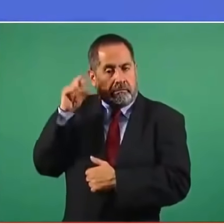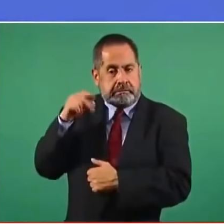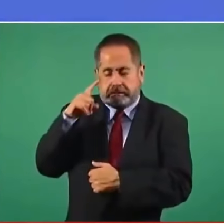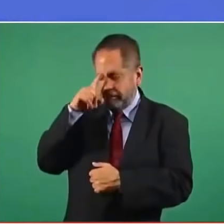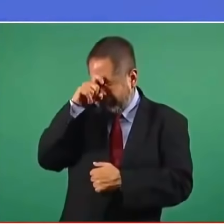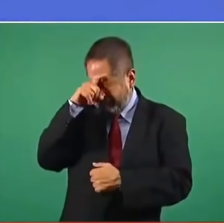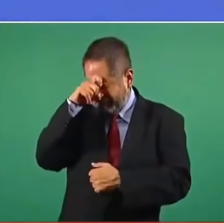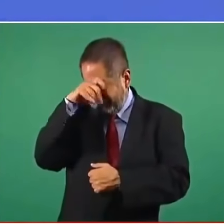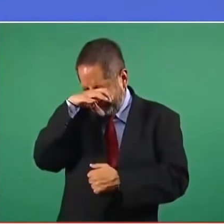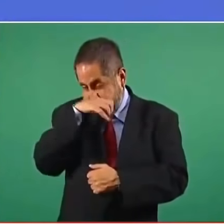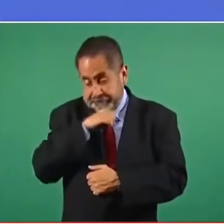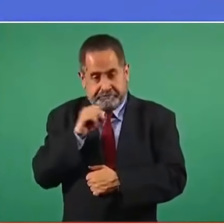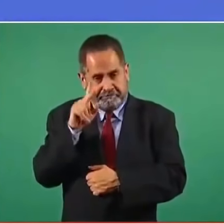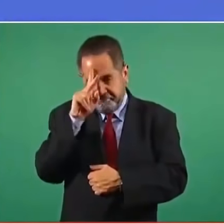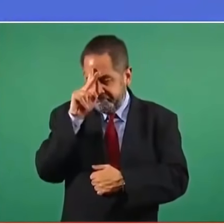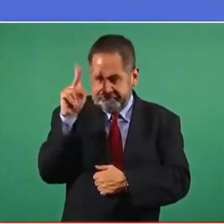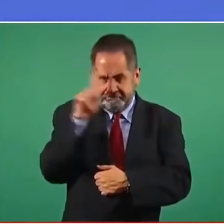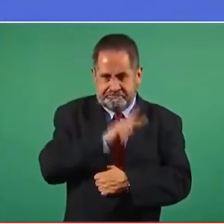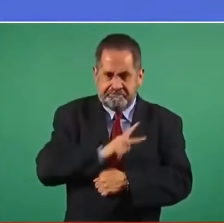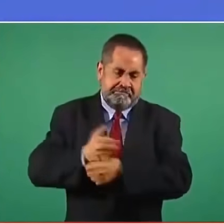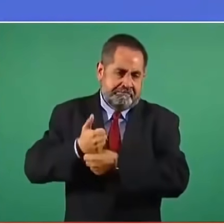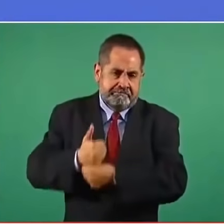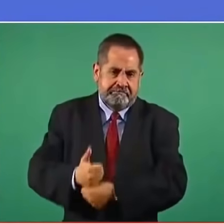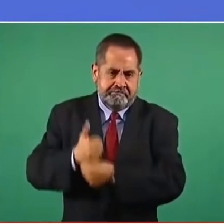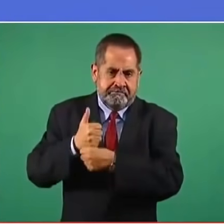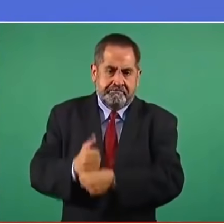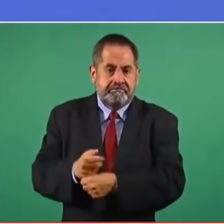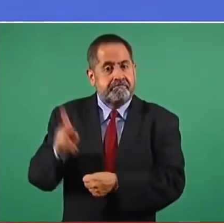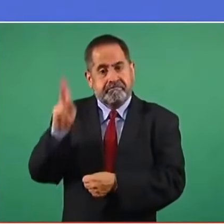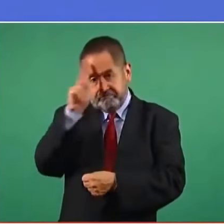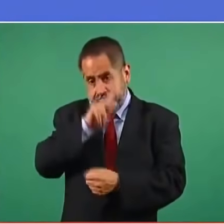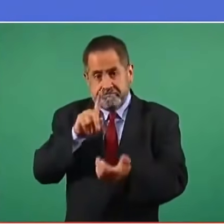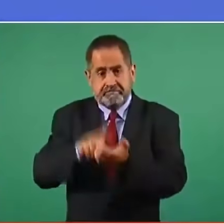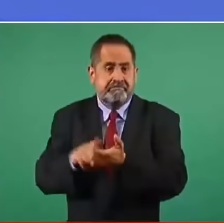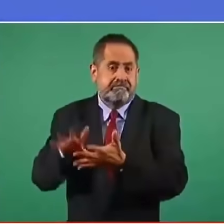Era de las peores prisiones.